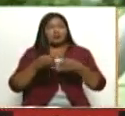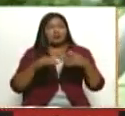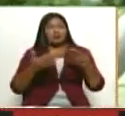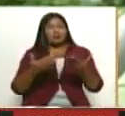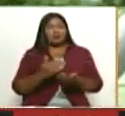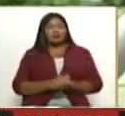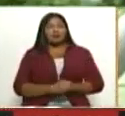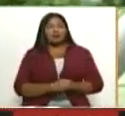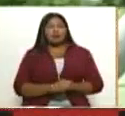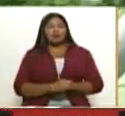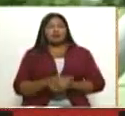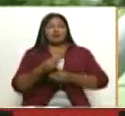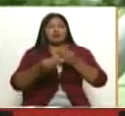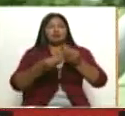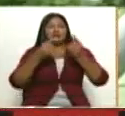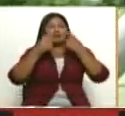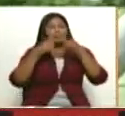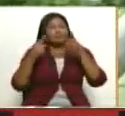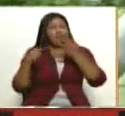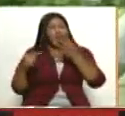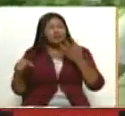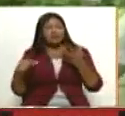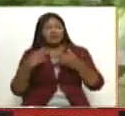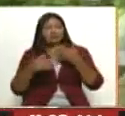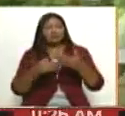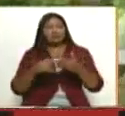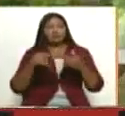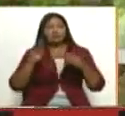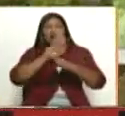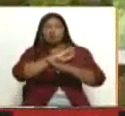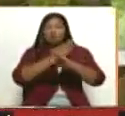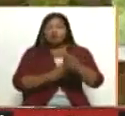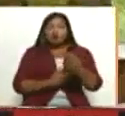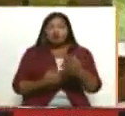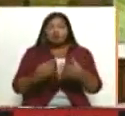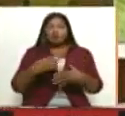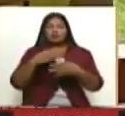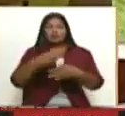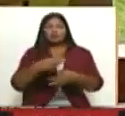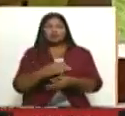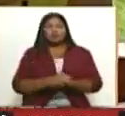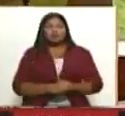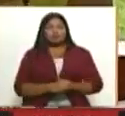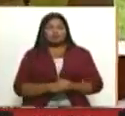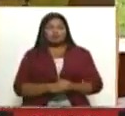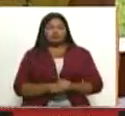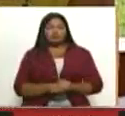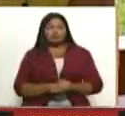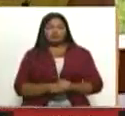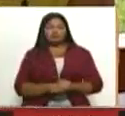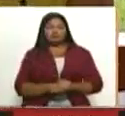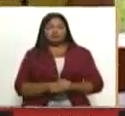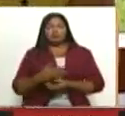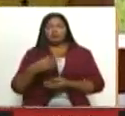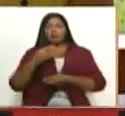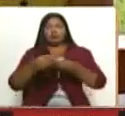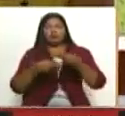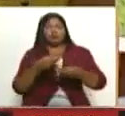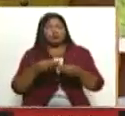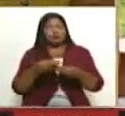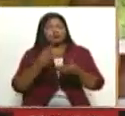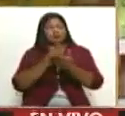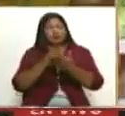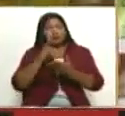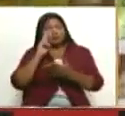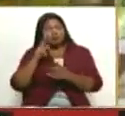las diferencias entre poderes e intereses sean muy agudas, siempre habrá una